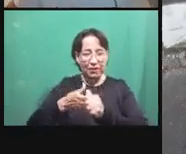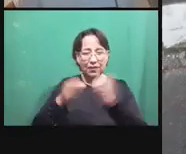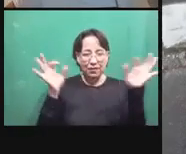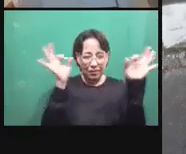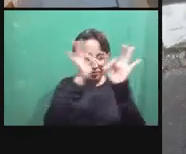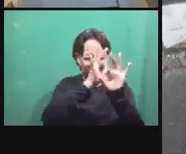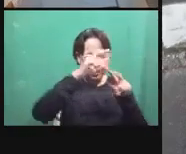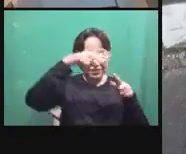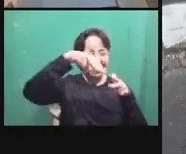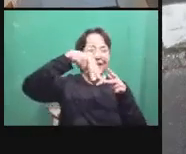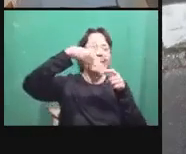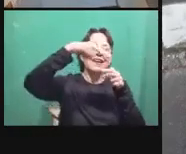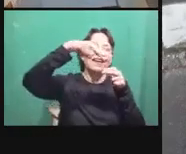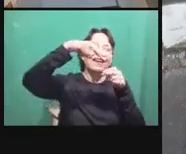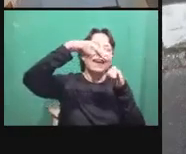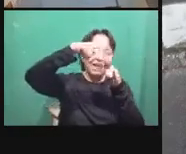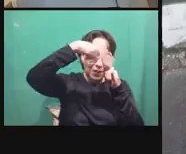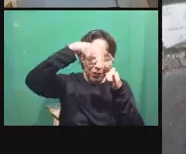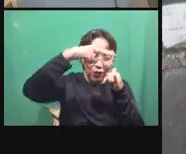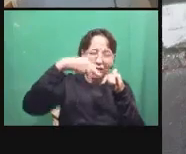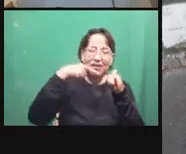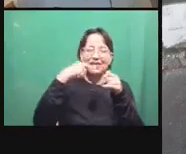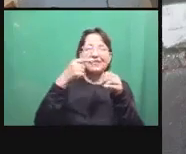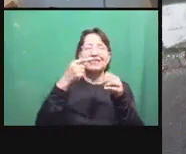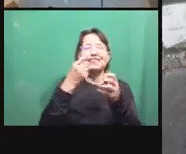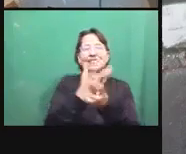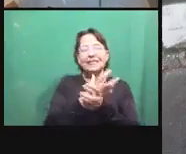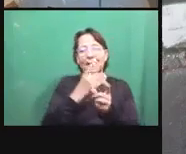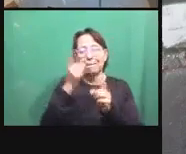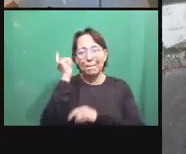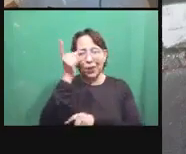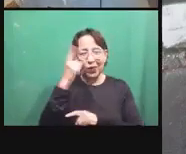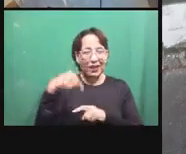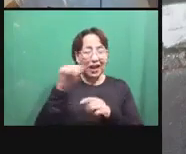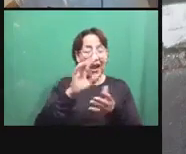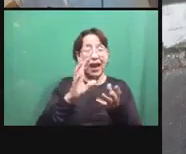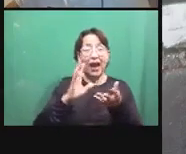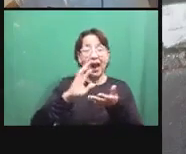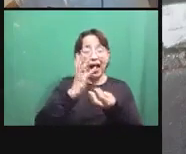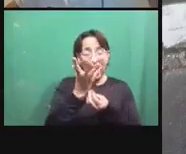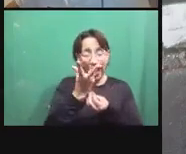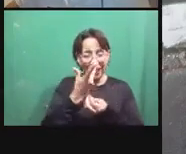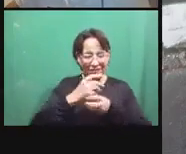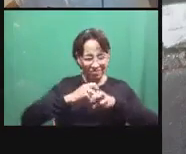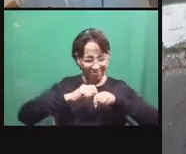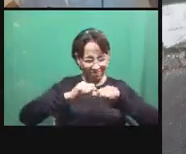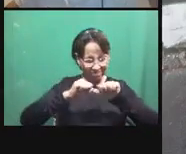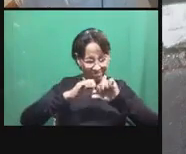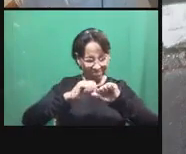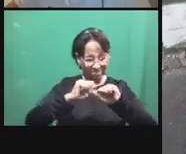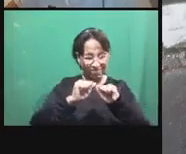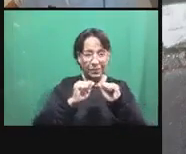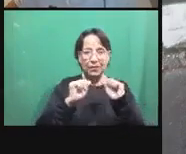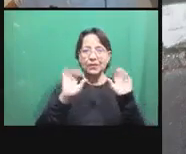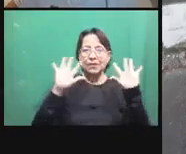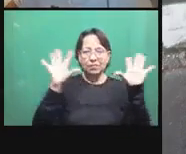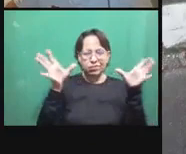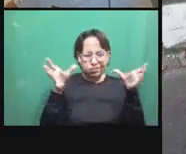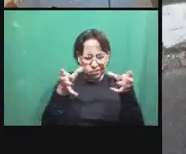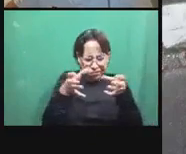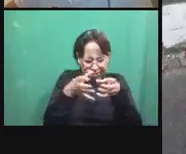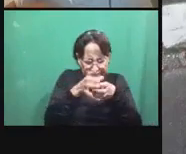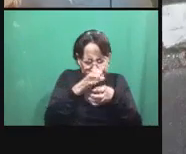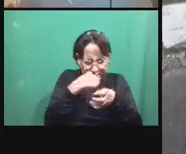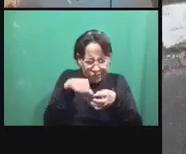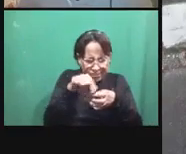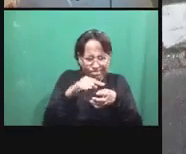antropología, ciencia política y artes plásticas, nos ha permitido durante los años compilar y relatar la